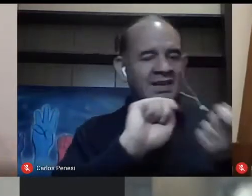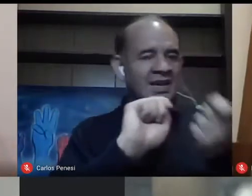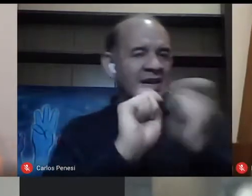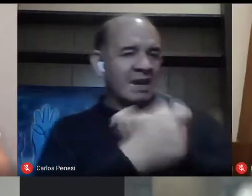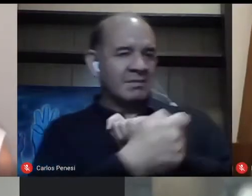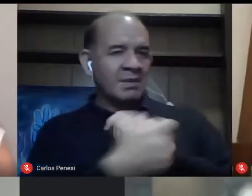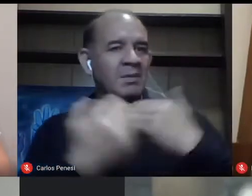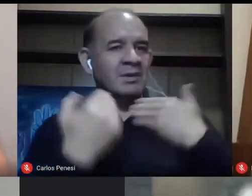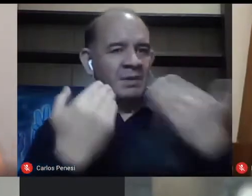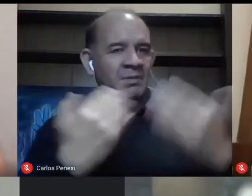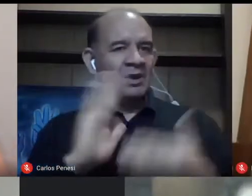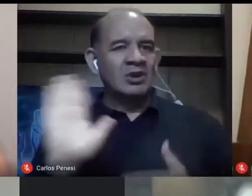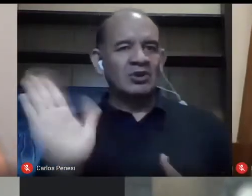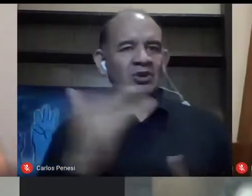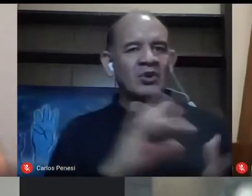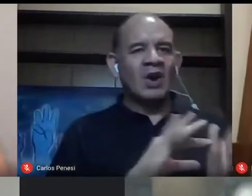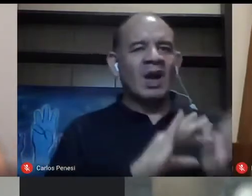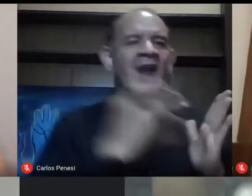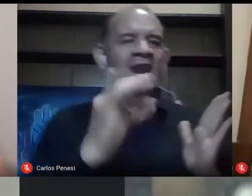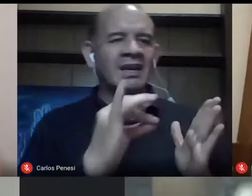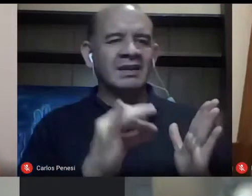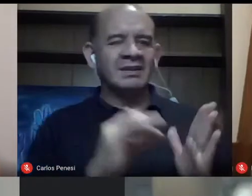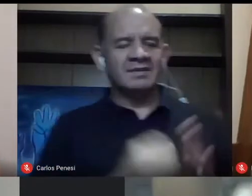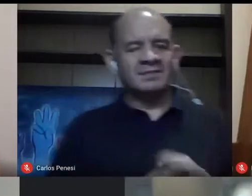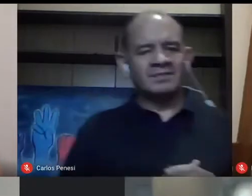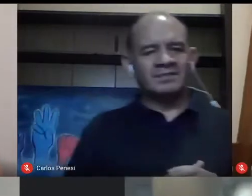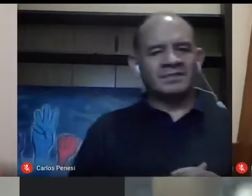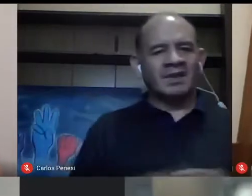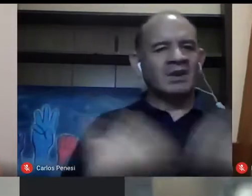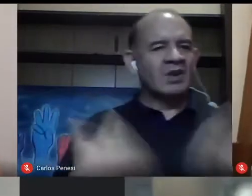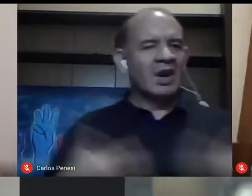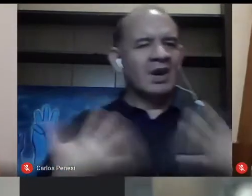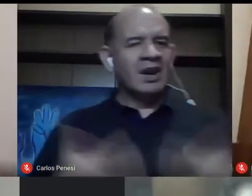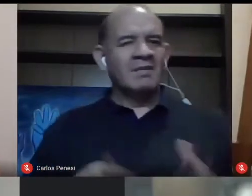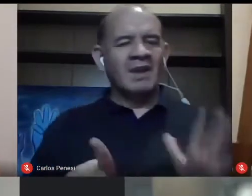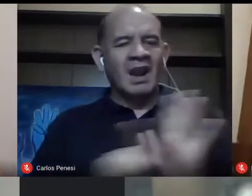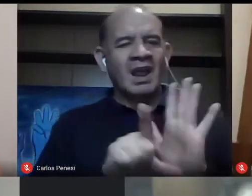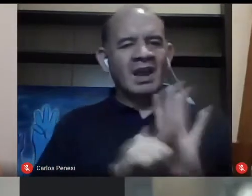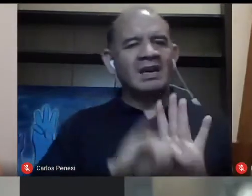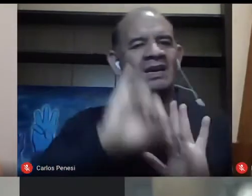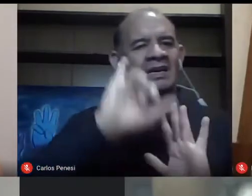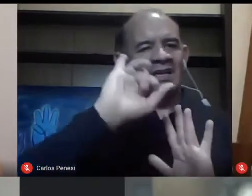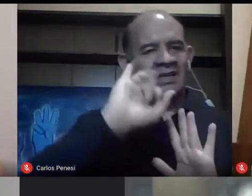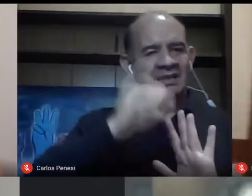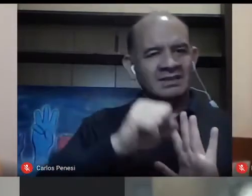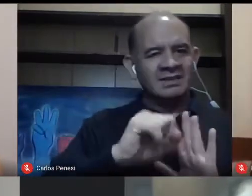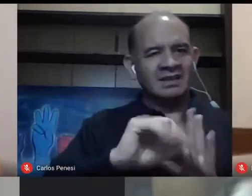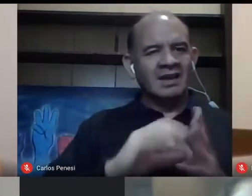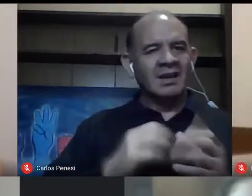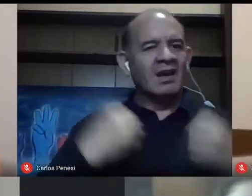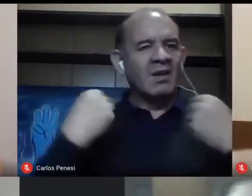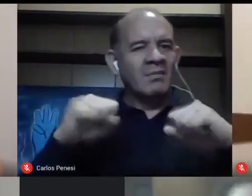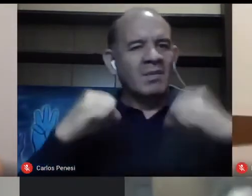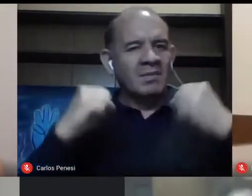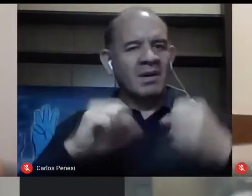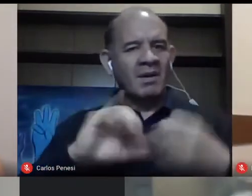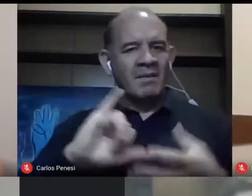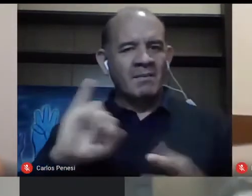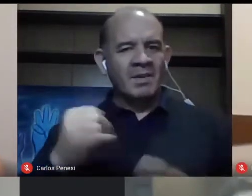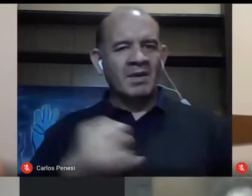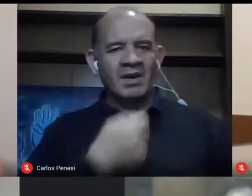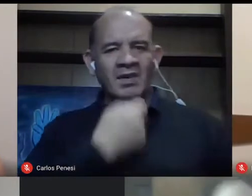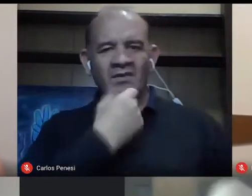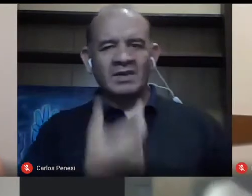vemos con una gran ansiedad de la reglamentación. Como dice Pablo, lo más claro, como